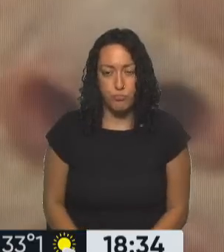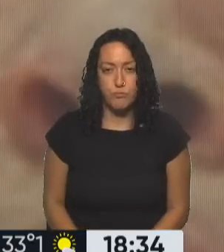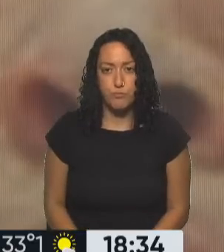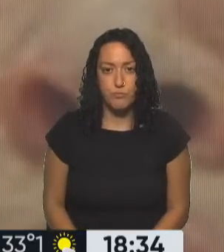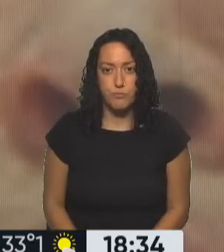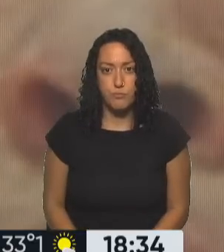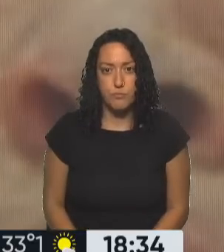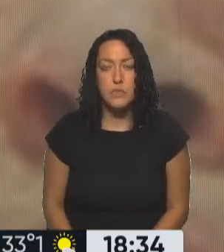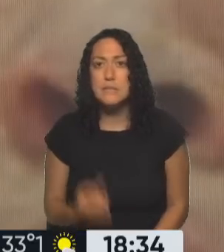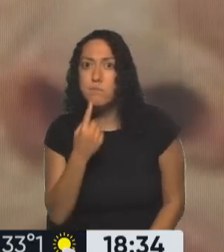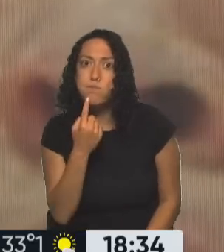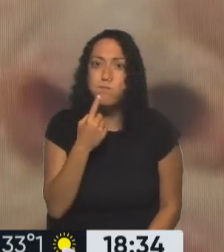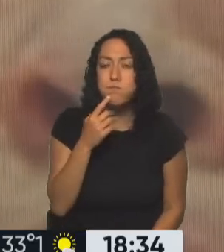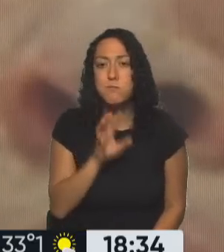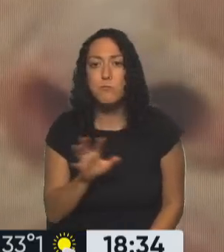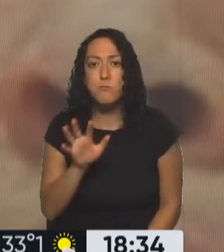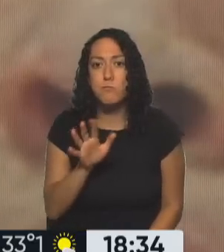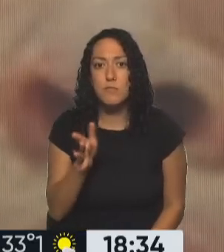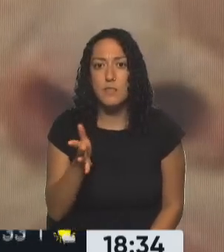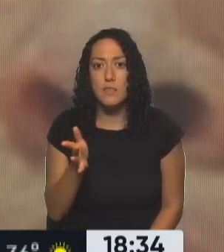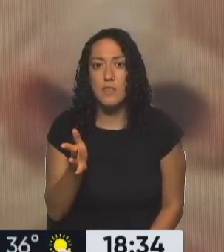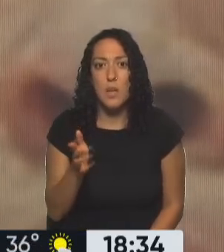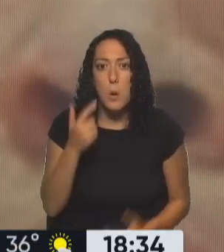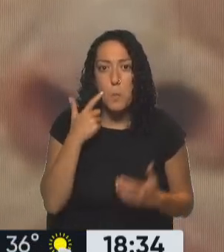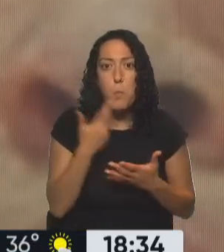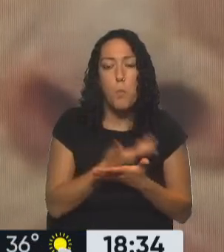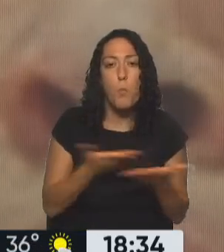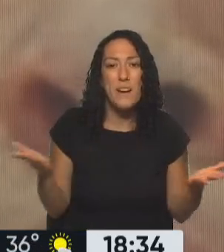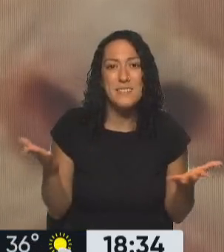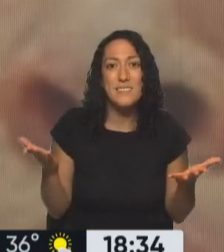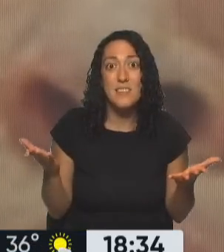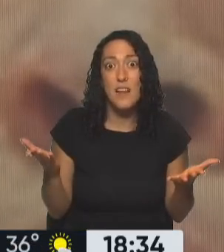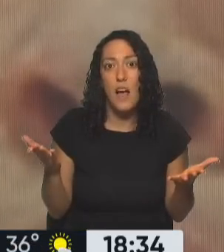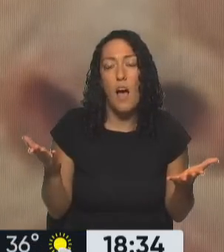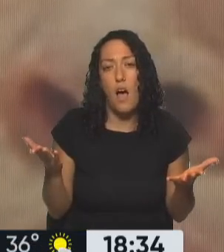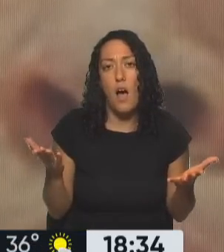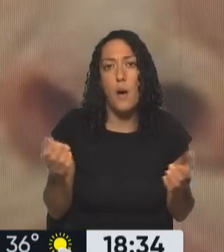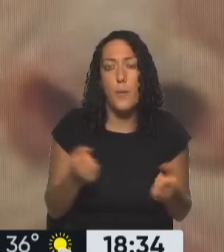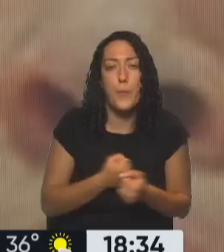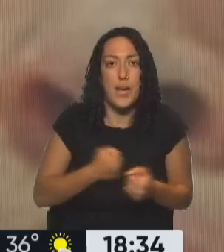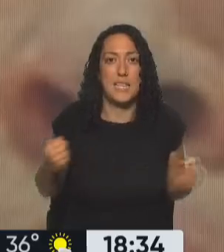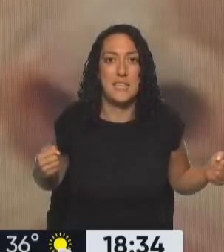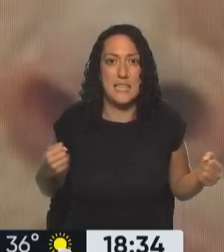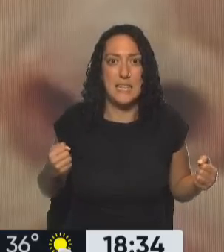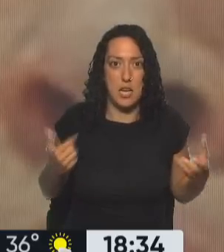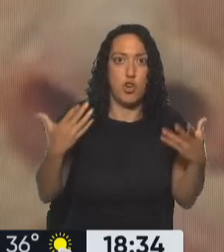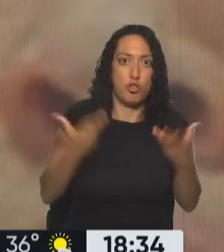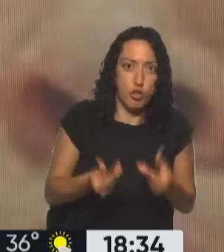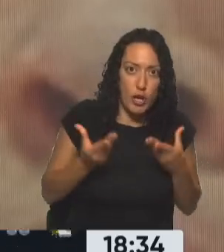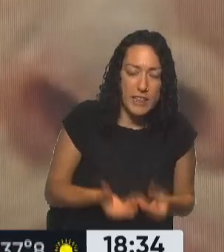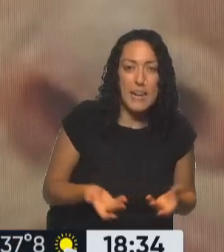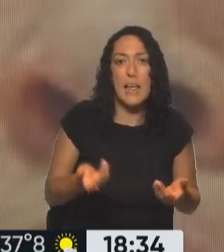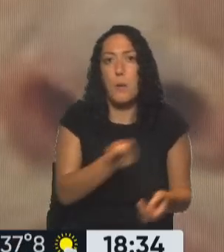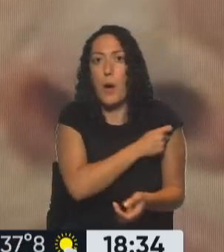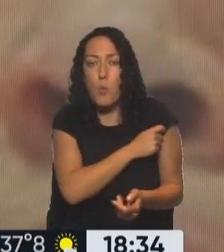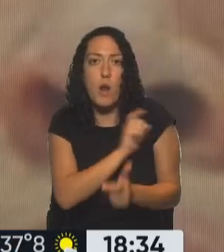Claro que en medio de la incertidumbre asistimos a grandes muestras de solidaridad y de valentía, podríamos decir, meses sin vacunas,